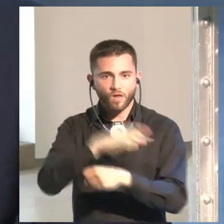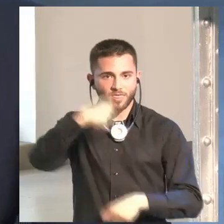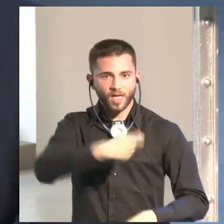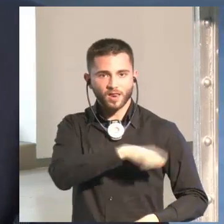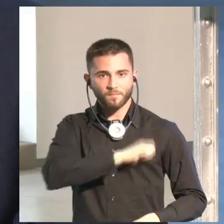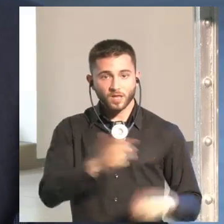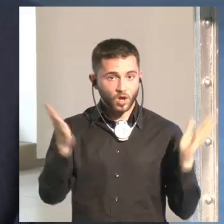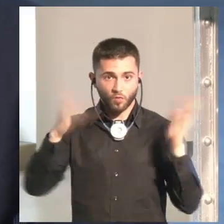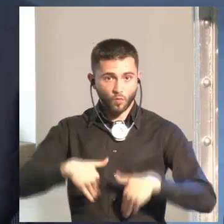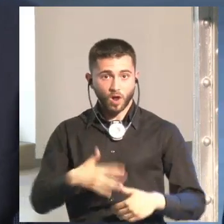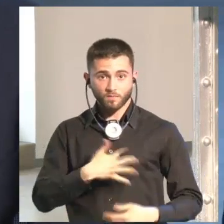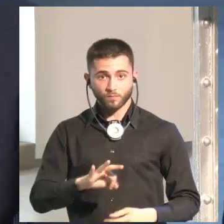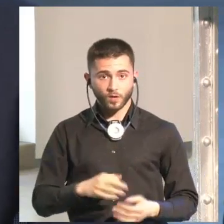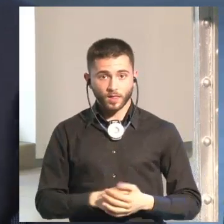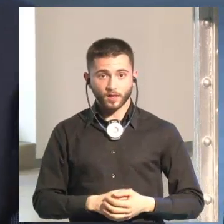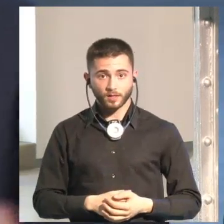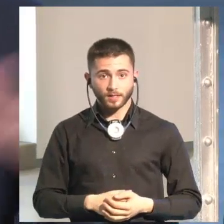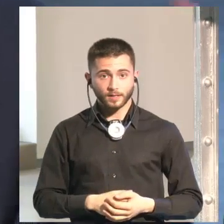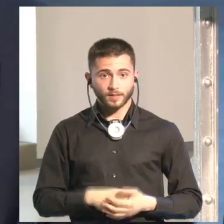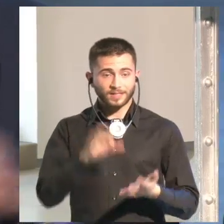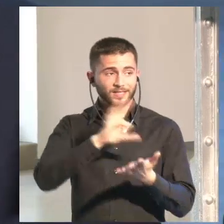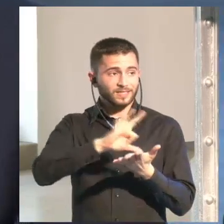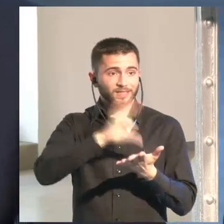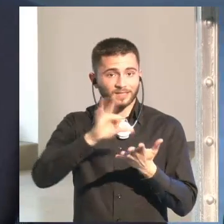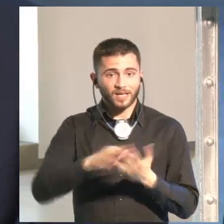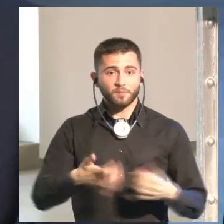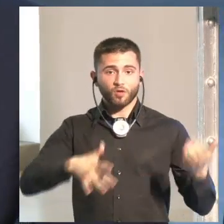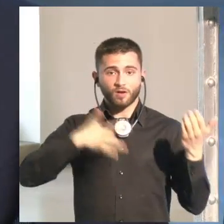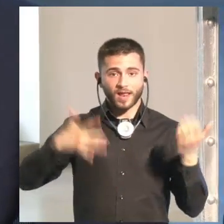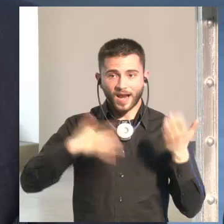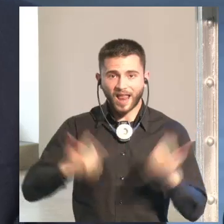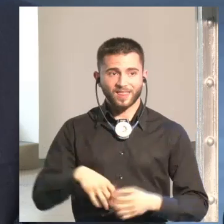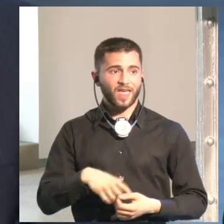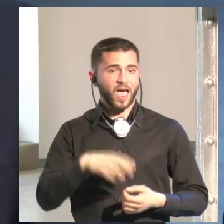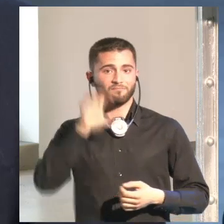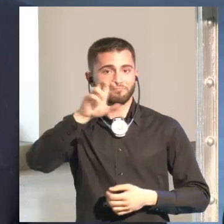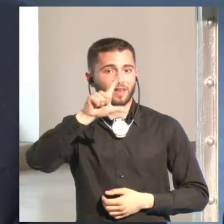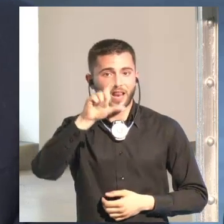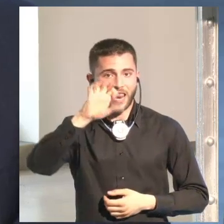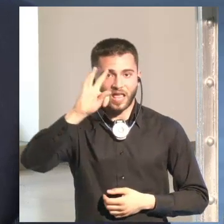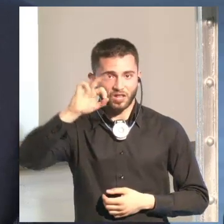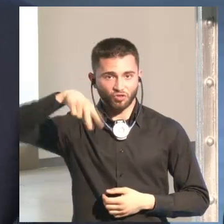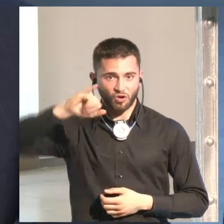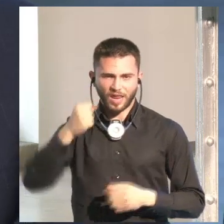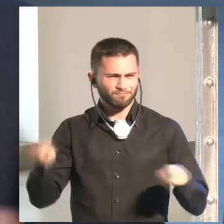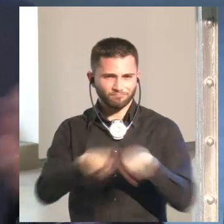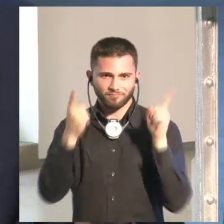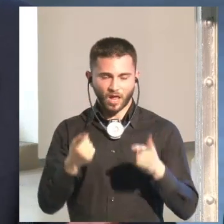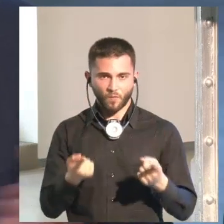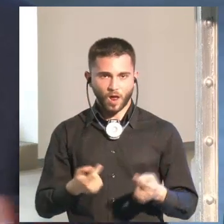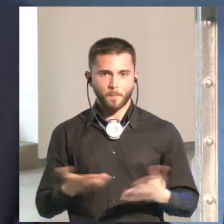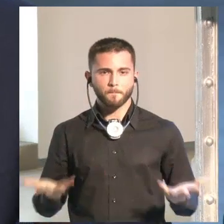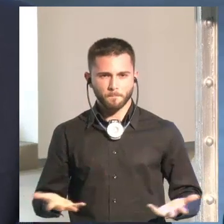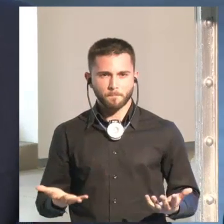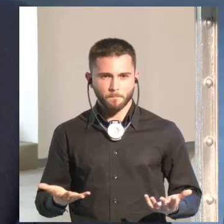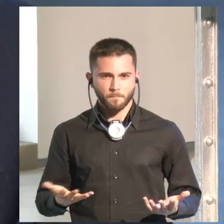España. El servidor puede estar en Irlanda o en Letonia o donde sea, y al mismo tiempo tienen un impacto